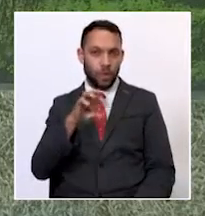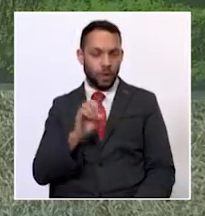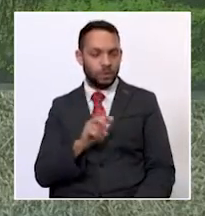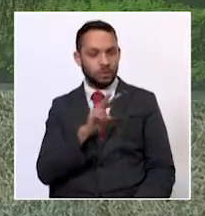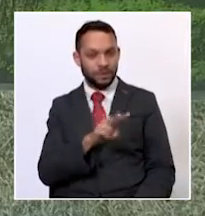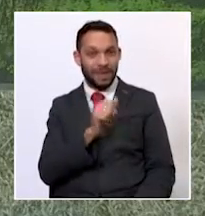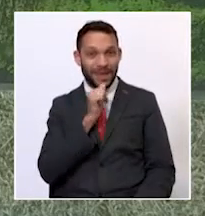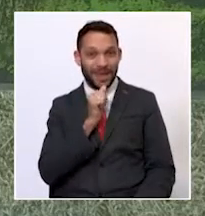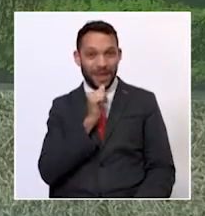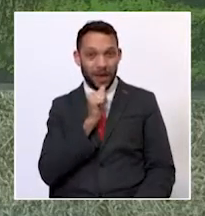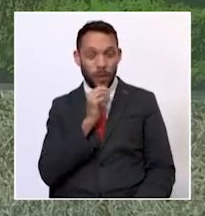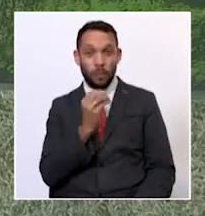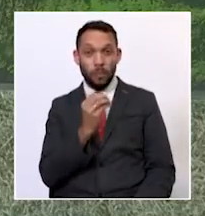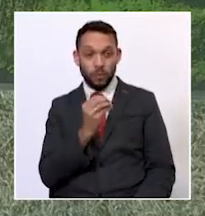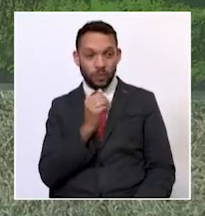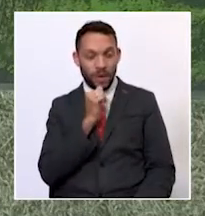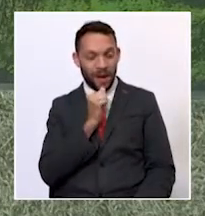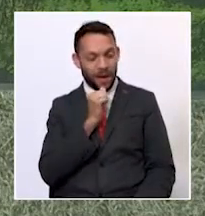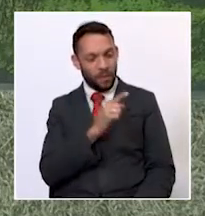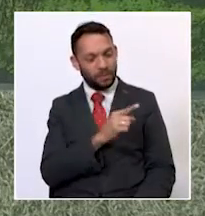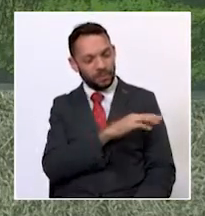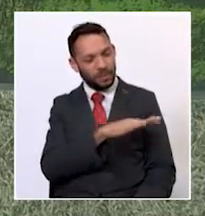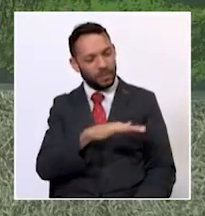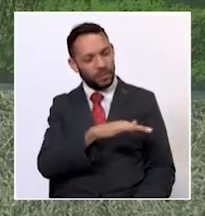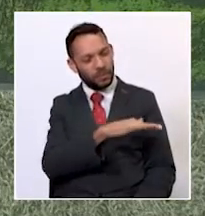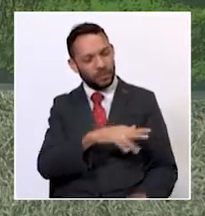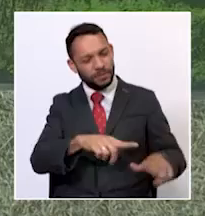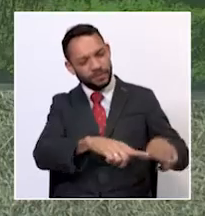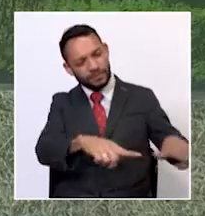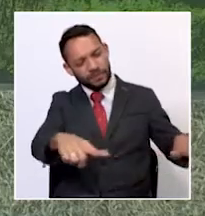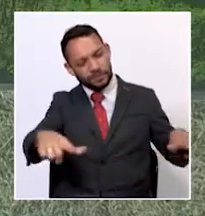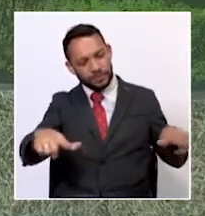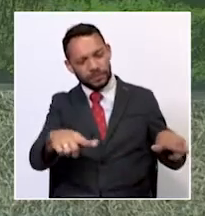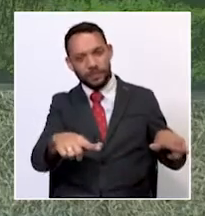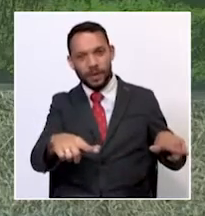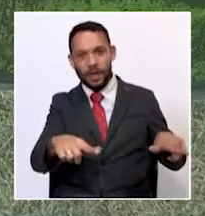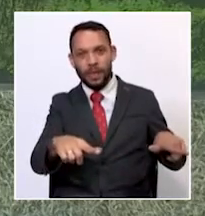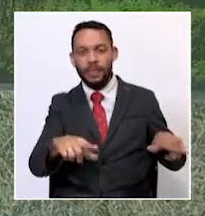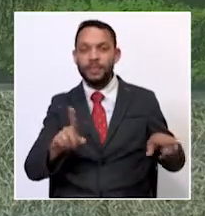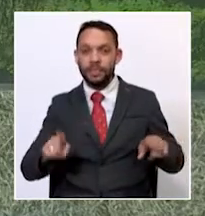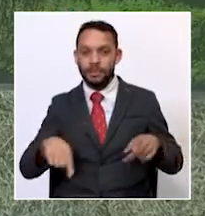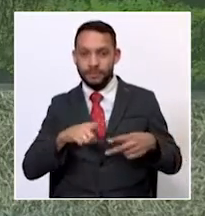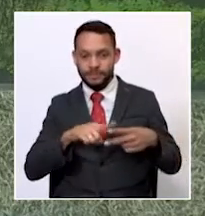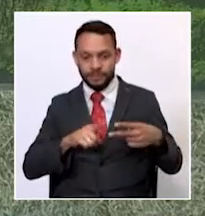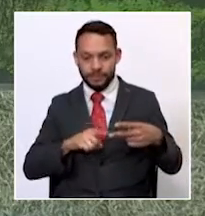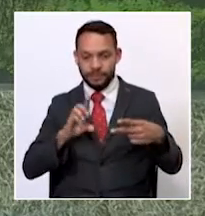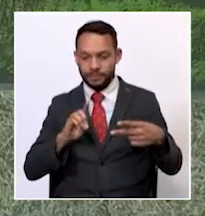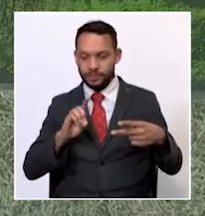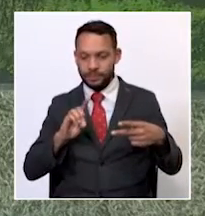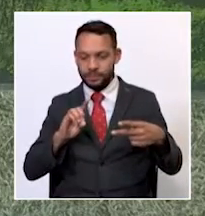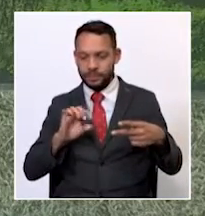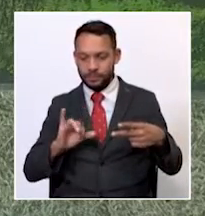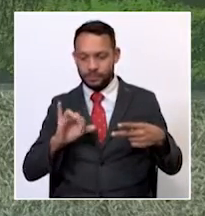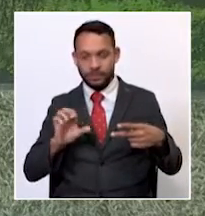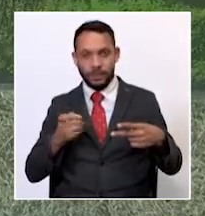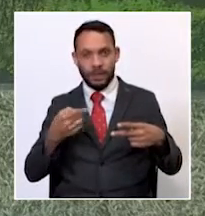más utiliza la piscina para estas terapias. Y ahora el doctor Diego le está haciendo las terapias a